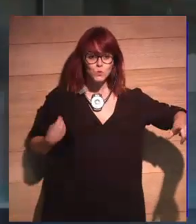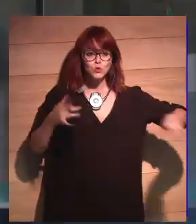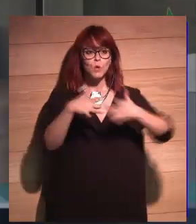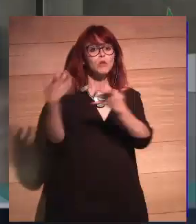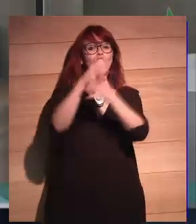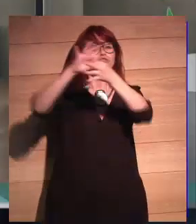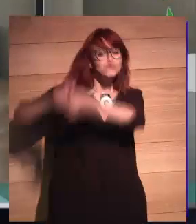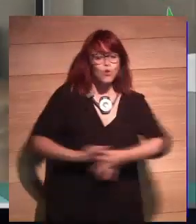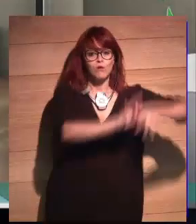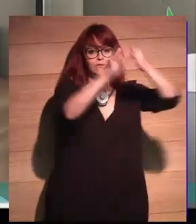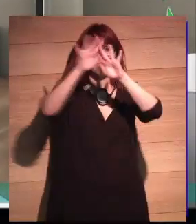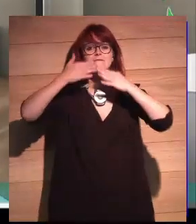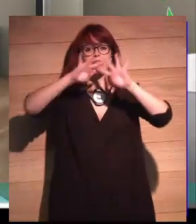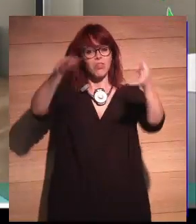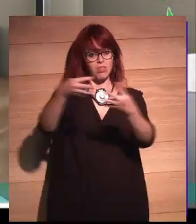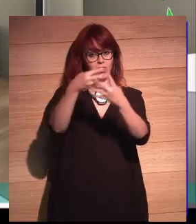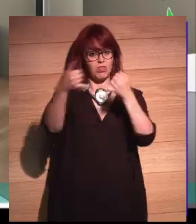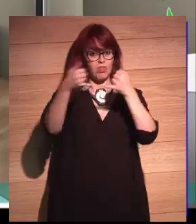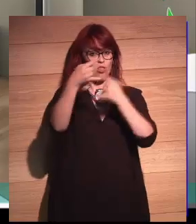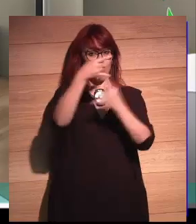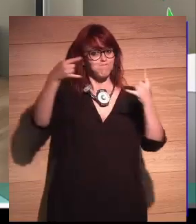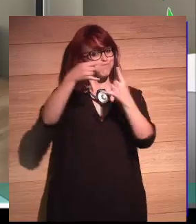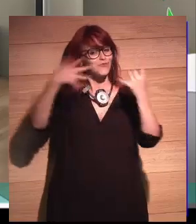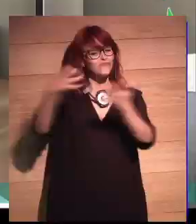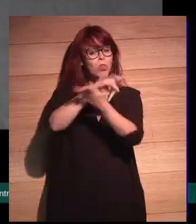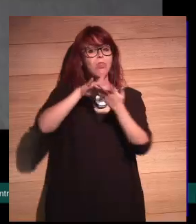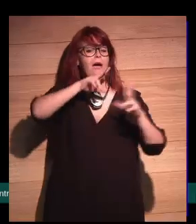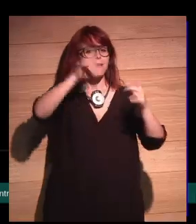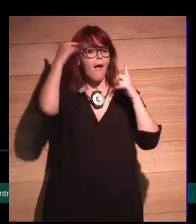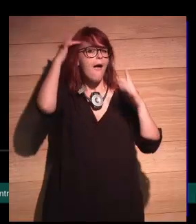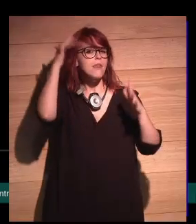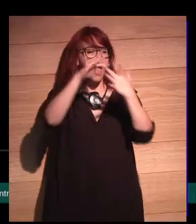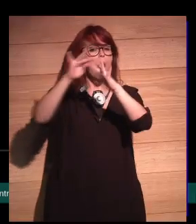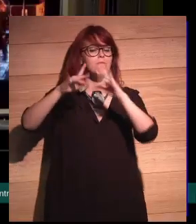todos conectados a través de la misma red inalámbrica y todos pudieran hablar entre sí.